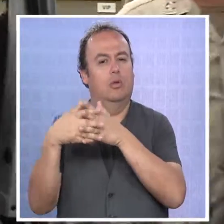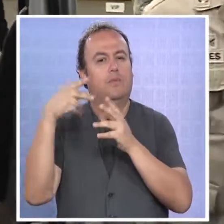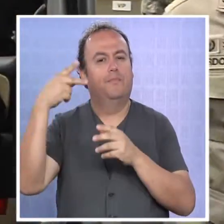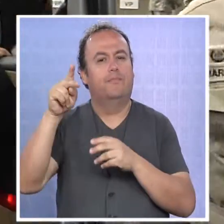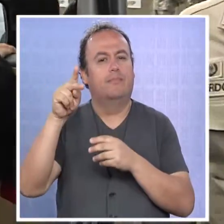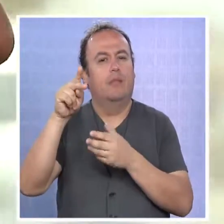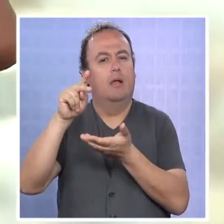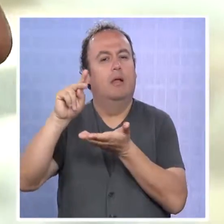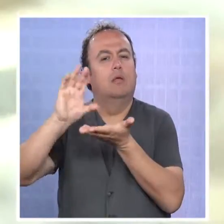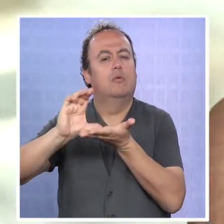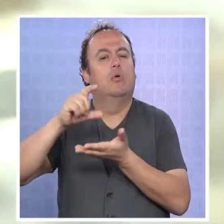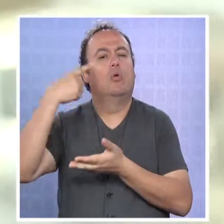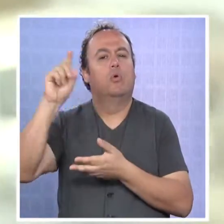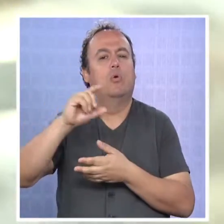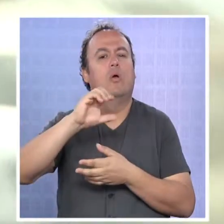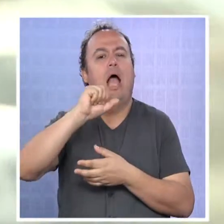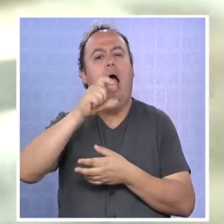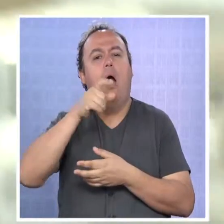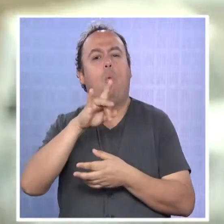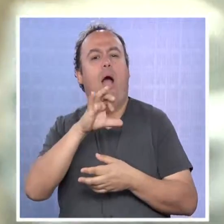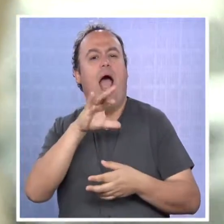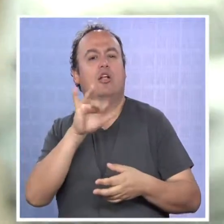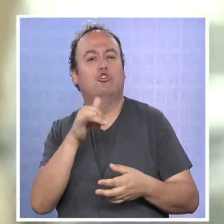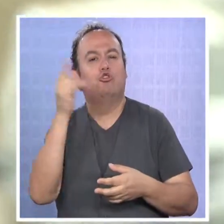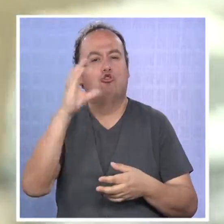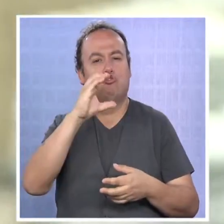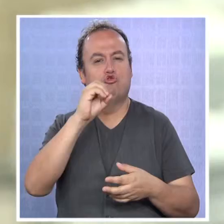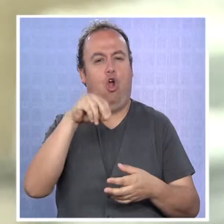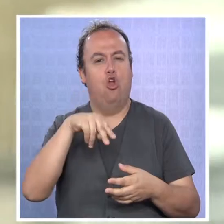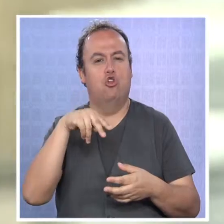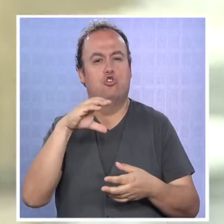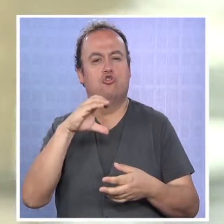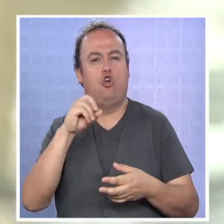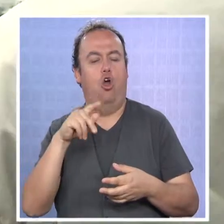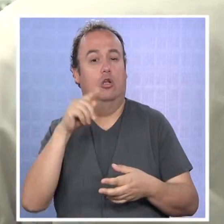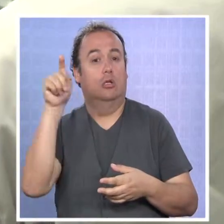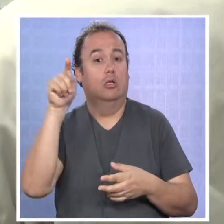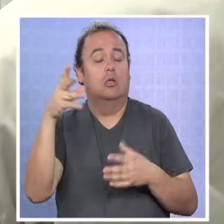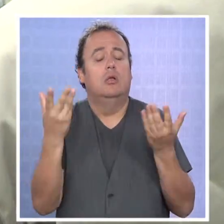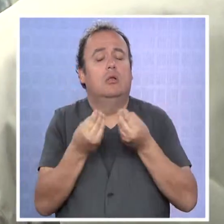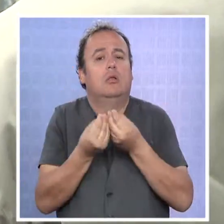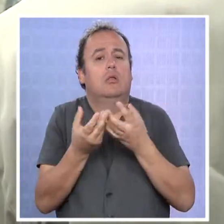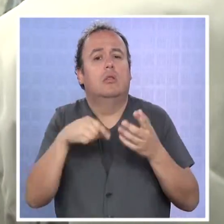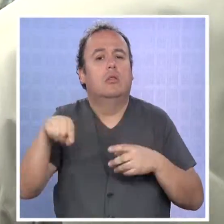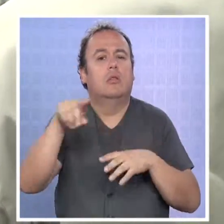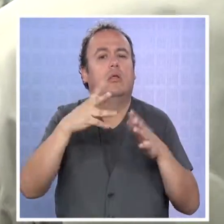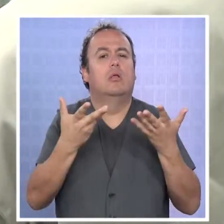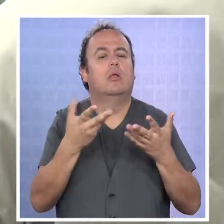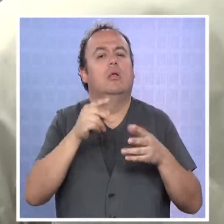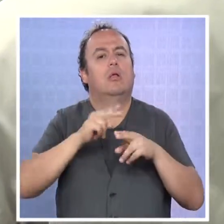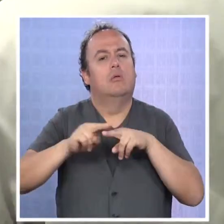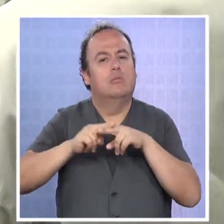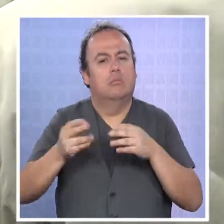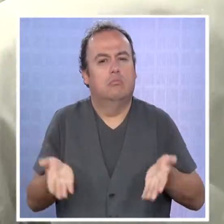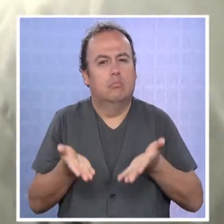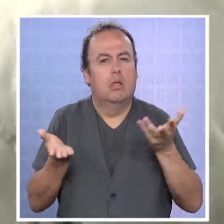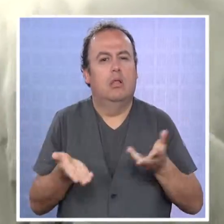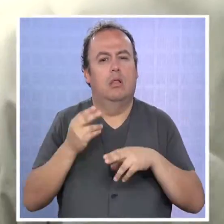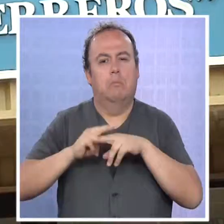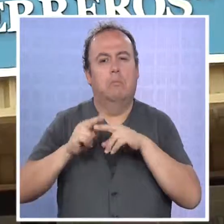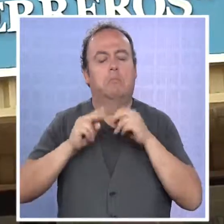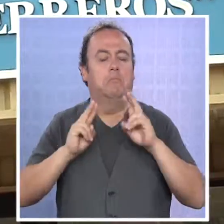Concón, manifestando que esta solo es parte de un compromiso que facilita el adiestramiento de fuerzas de paz